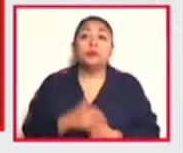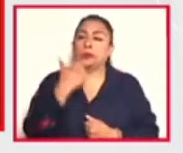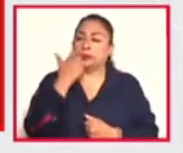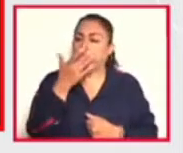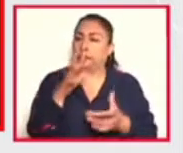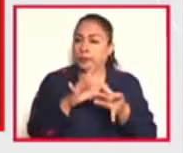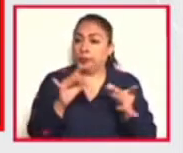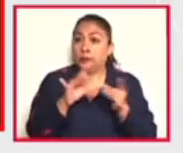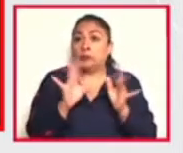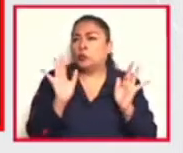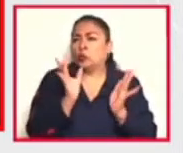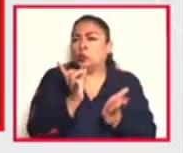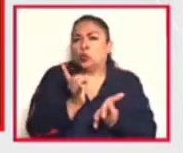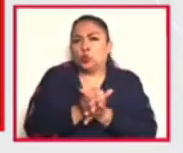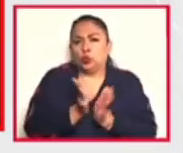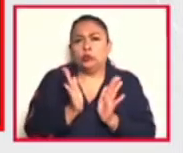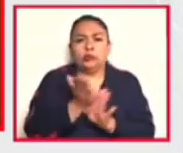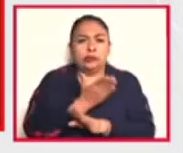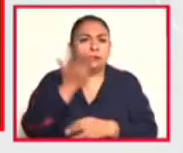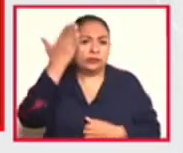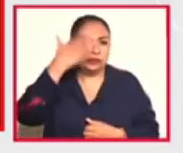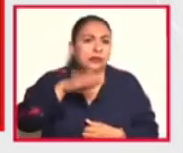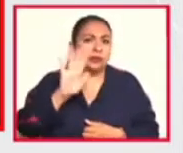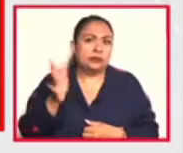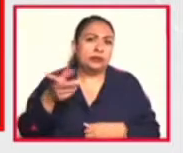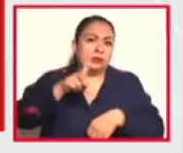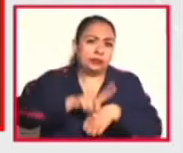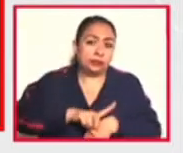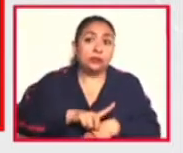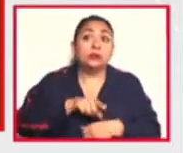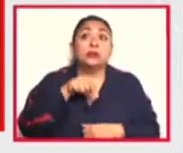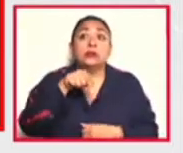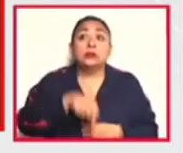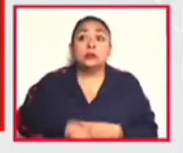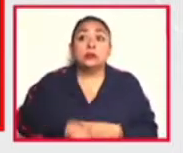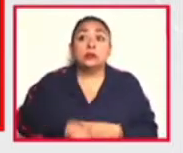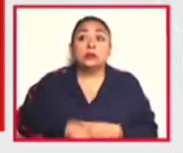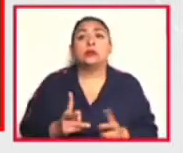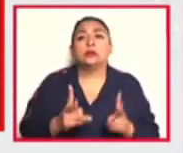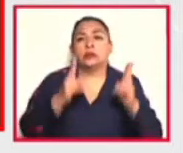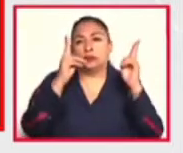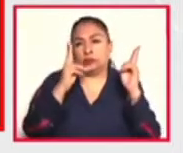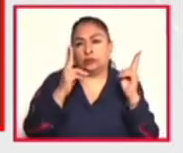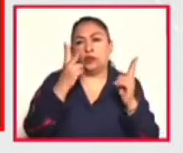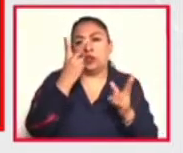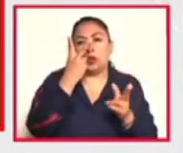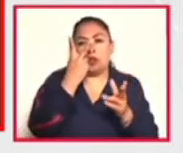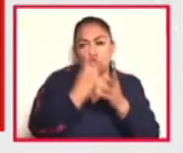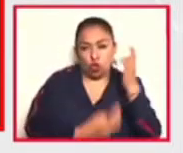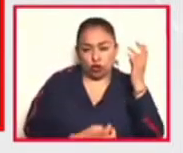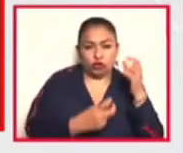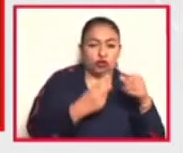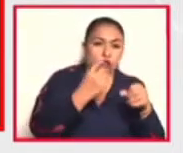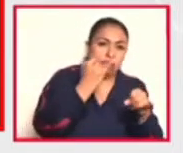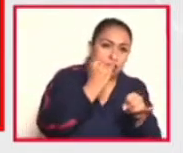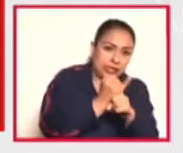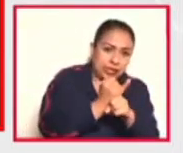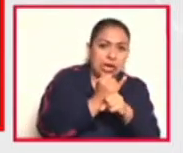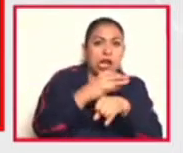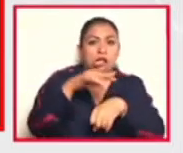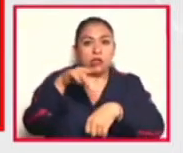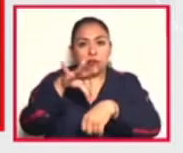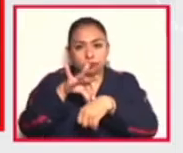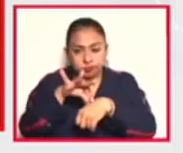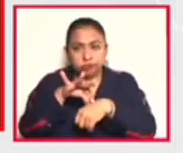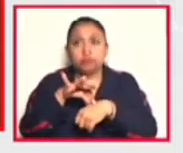lo que ya se había dicho en los días pasados en esta versión híbrida del Festival Internacional de Cine de Morelia, que celebramos que